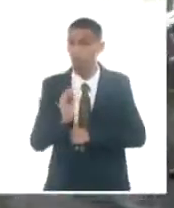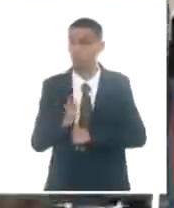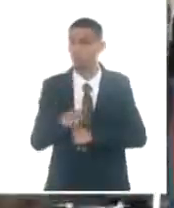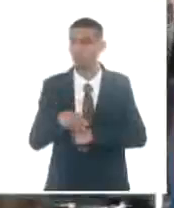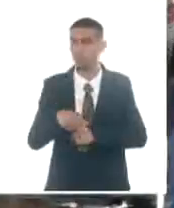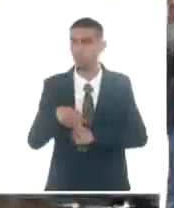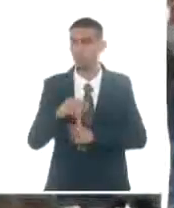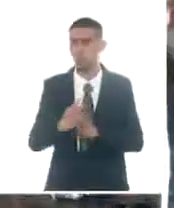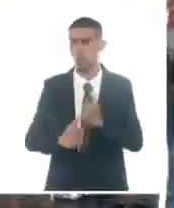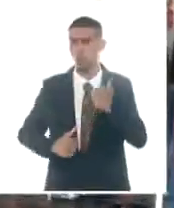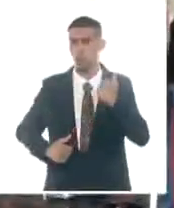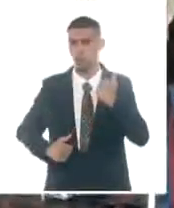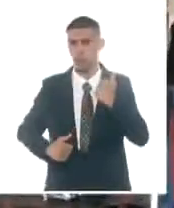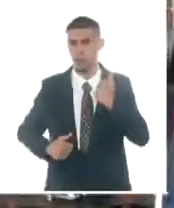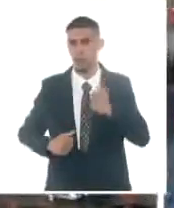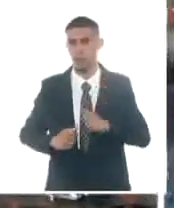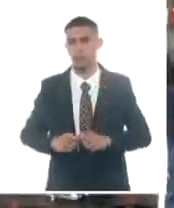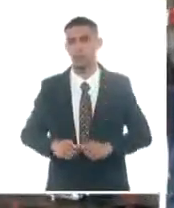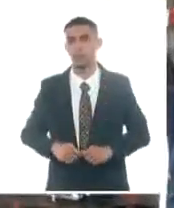su honor.